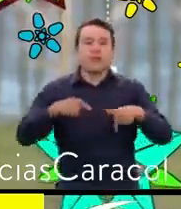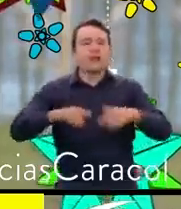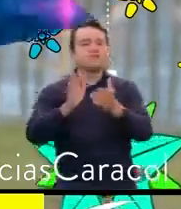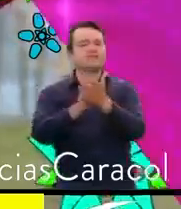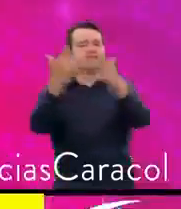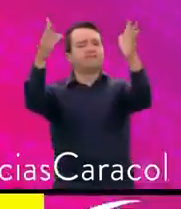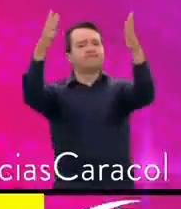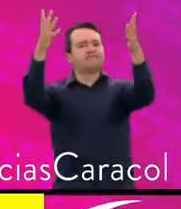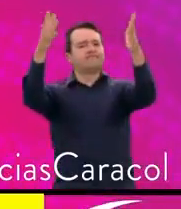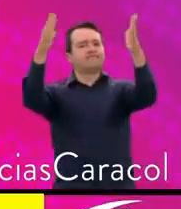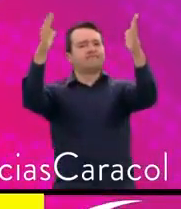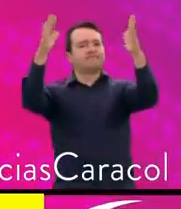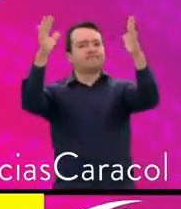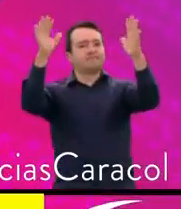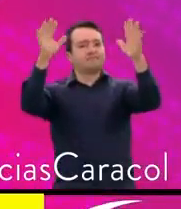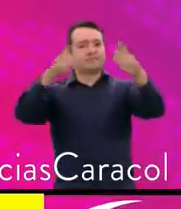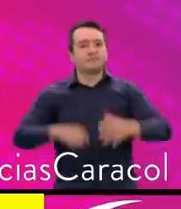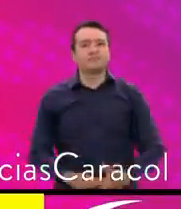grande